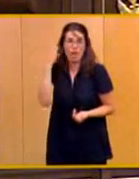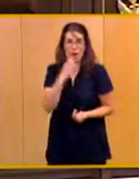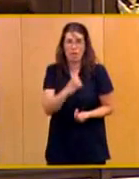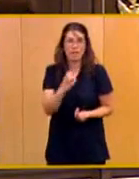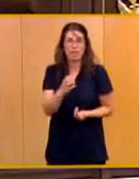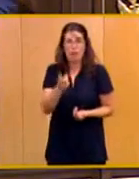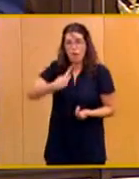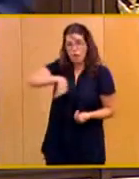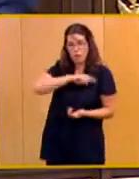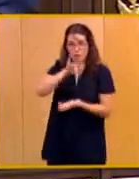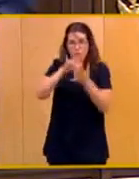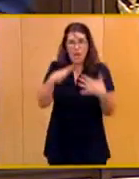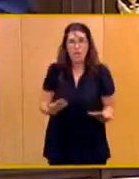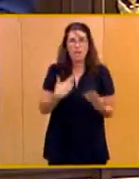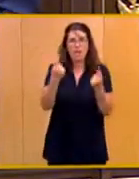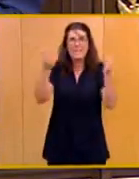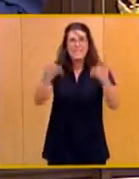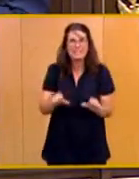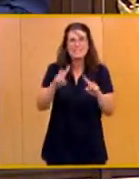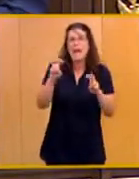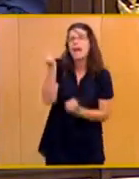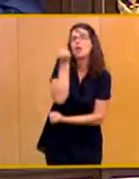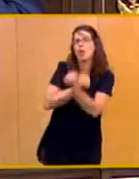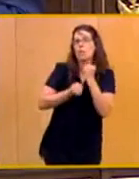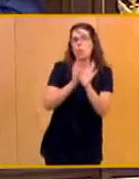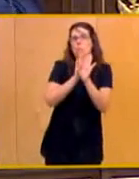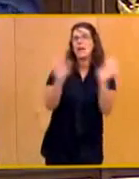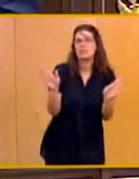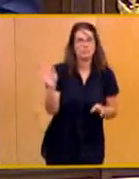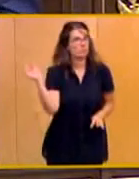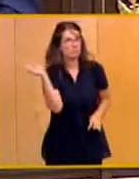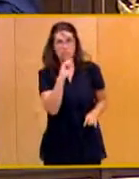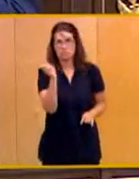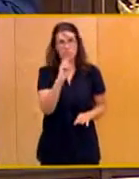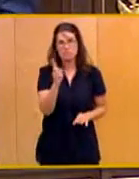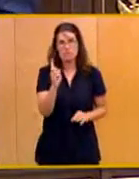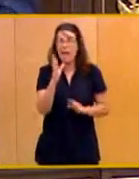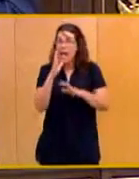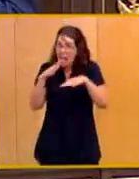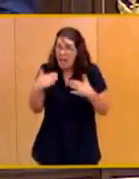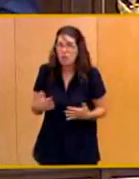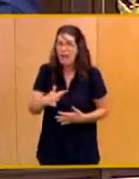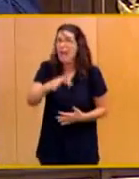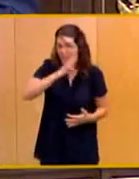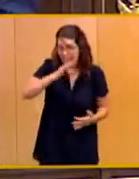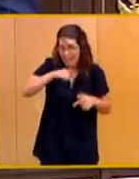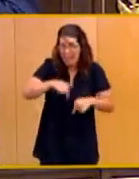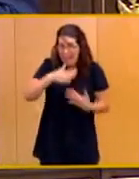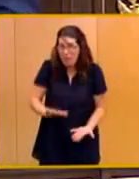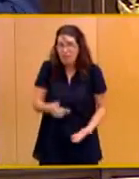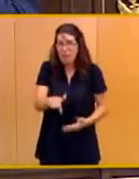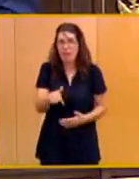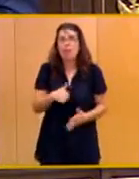ante una crisis de ciclo económico, sino que estamos viviendo aún una crisis del sistema